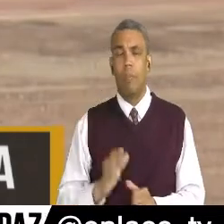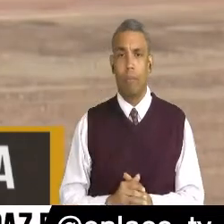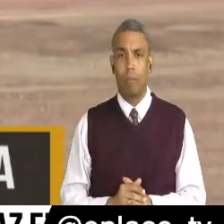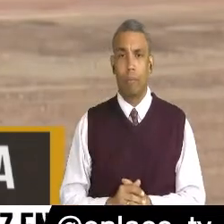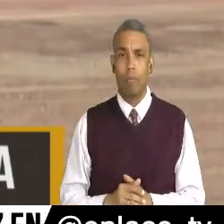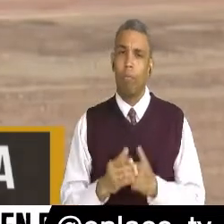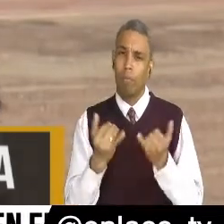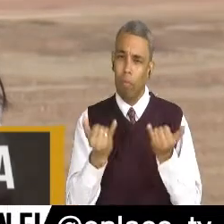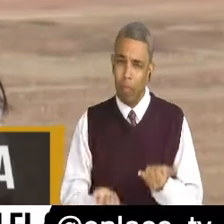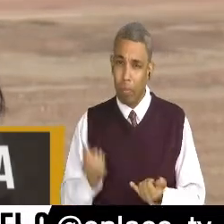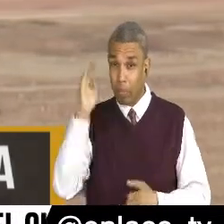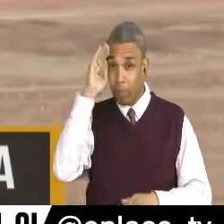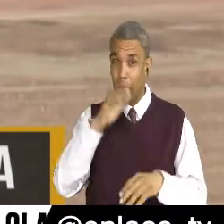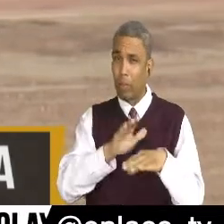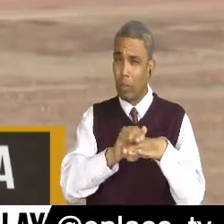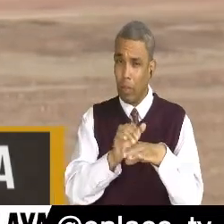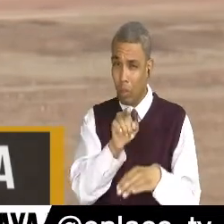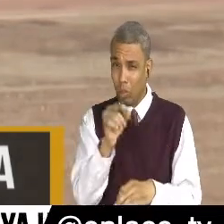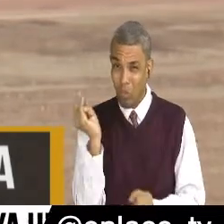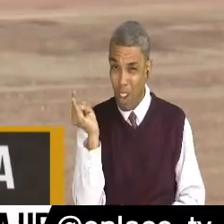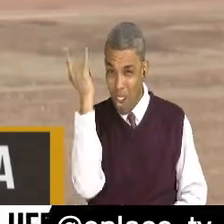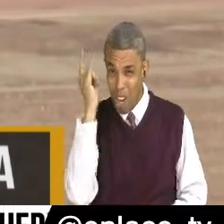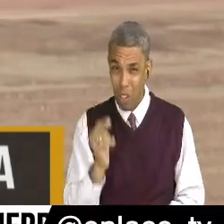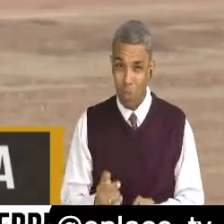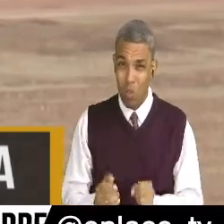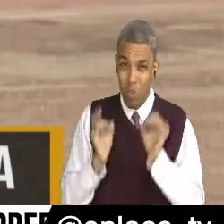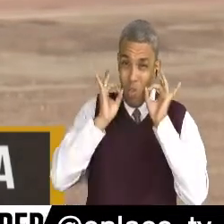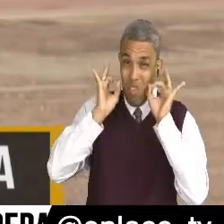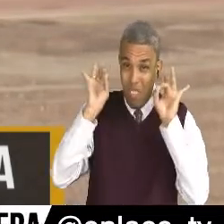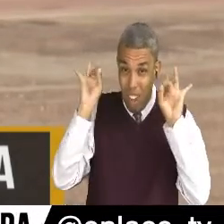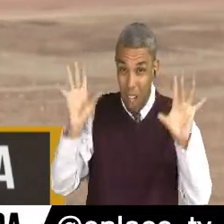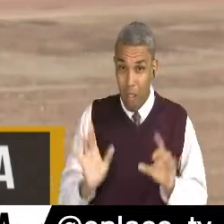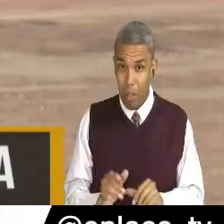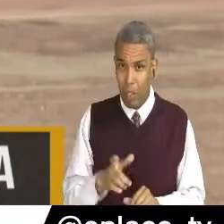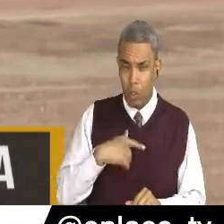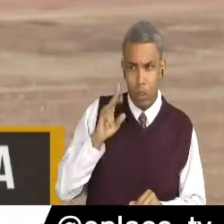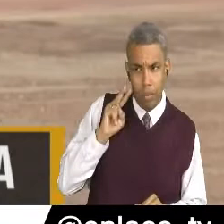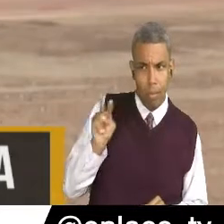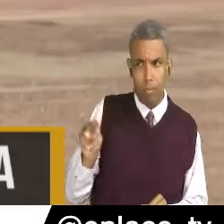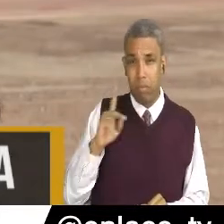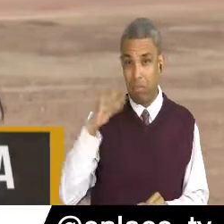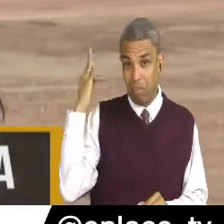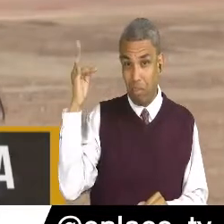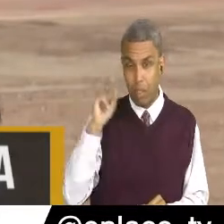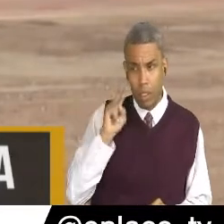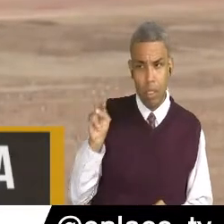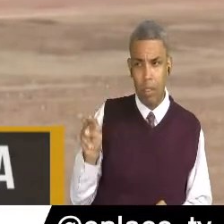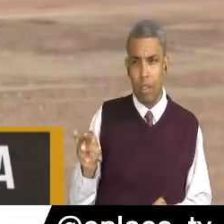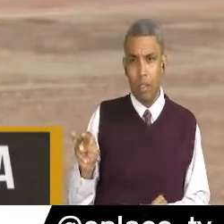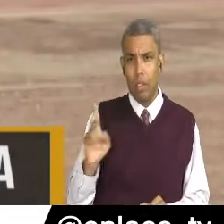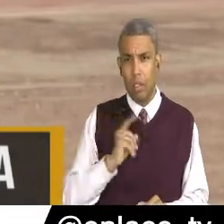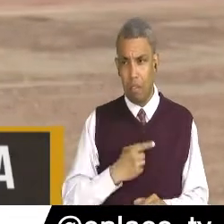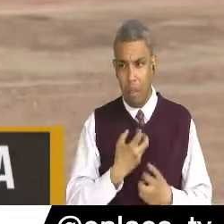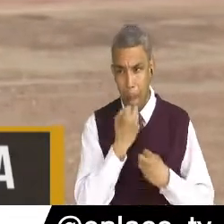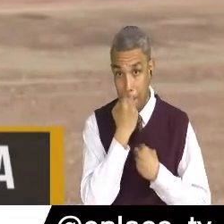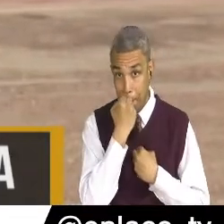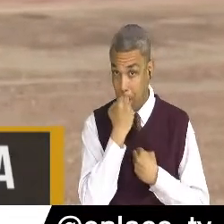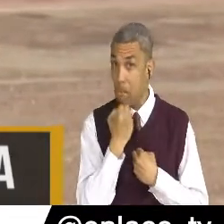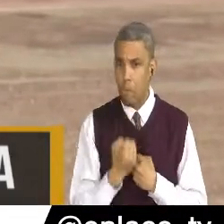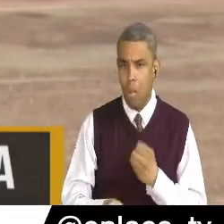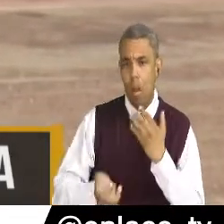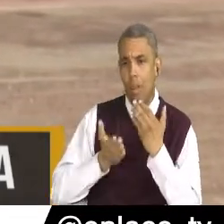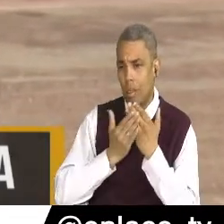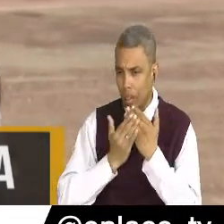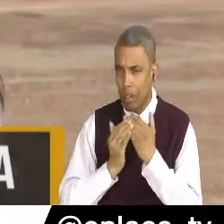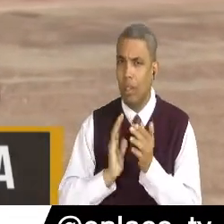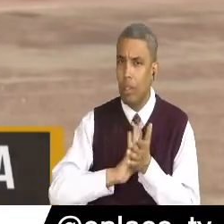la comunidad a que denuncie cualquier hecho delictivo que presencien en su sector, también sobre situaciones de violencia intrafamiliar, que